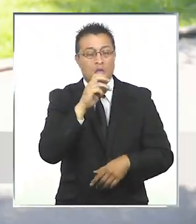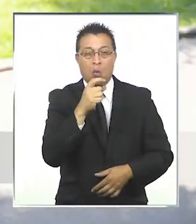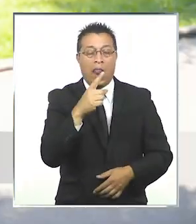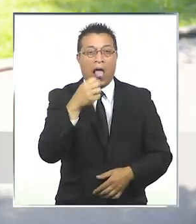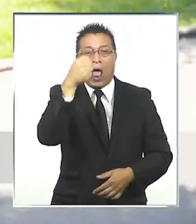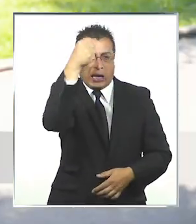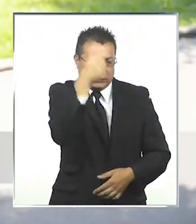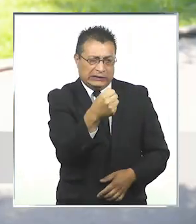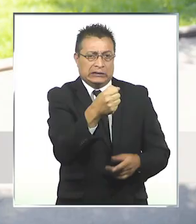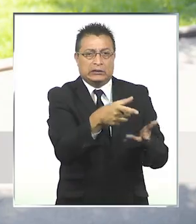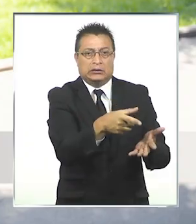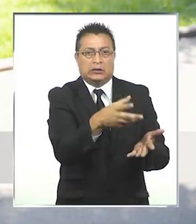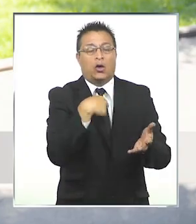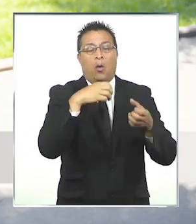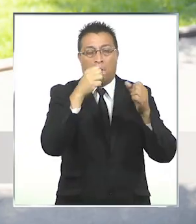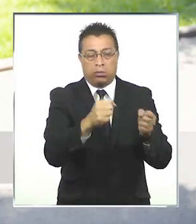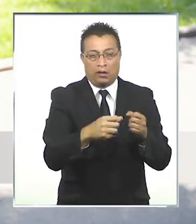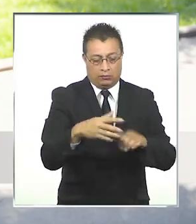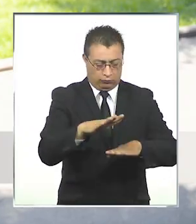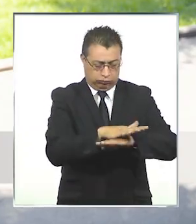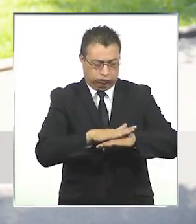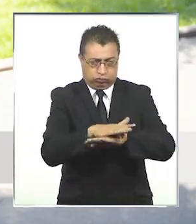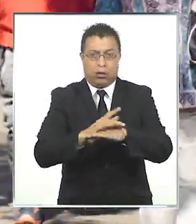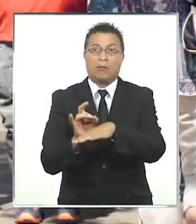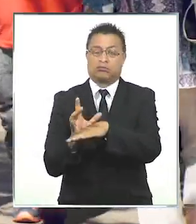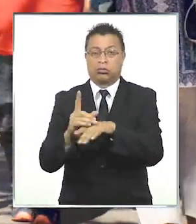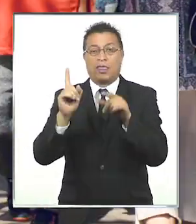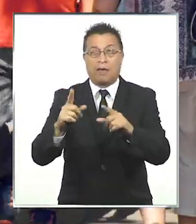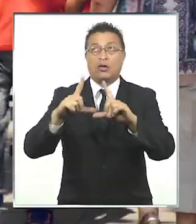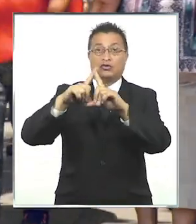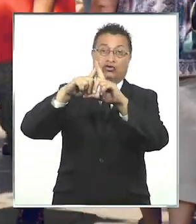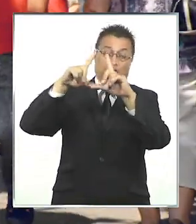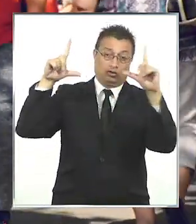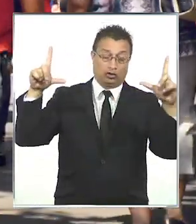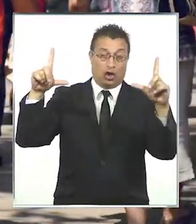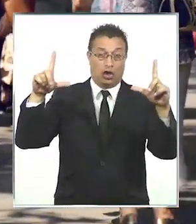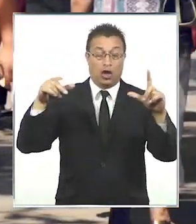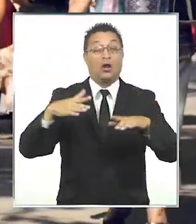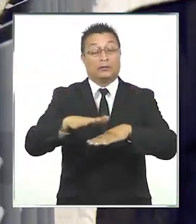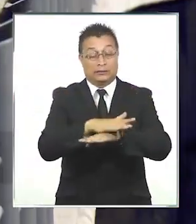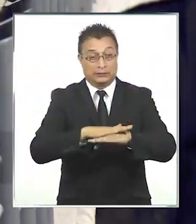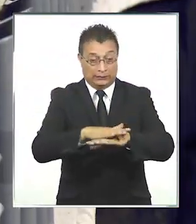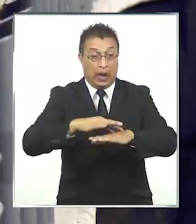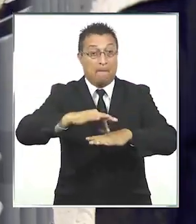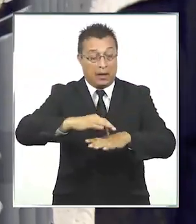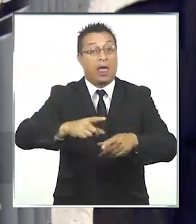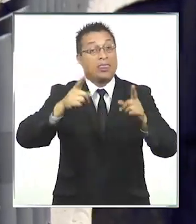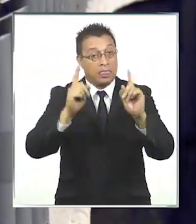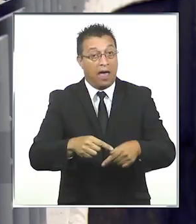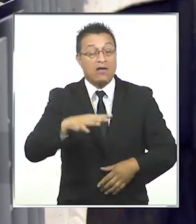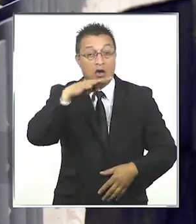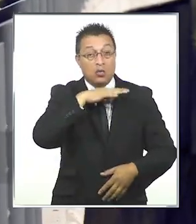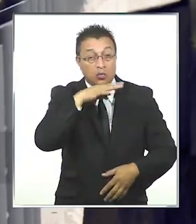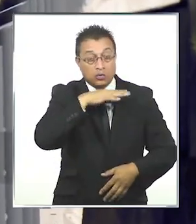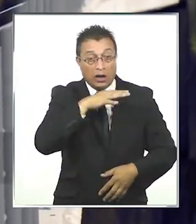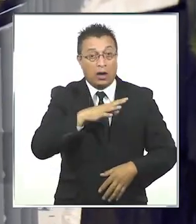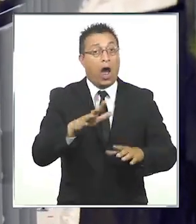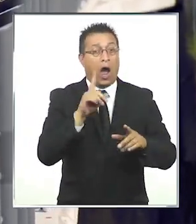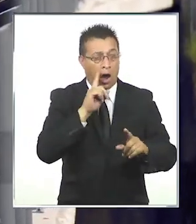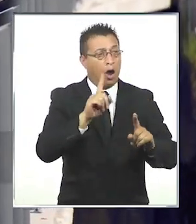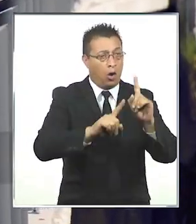tal manera que es un crimen exponerlos sin la debida protección a los rayos solares. Usar protecciones de